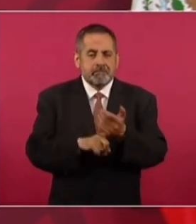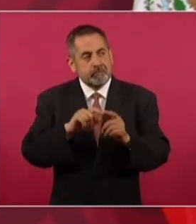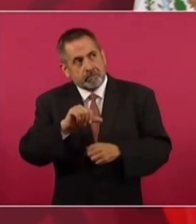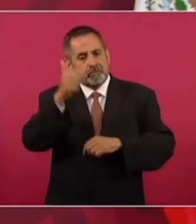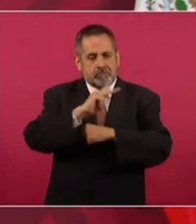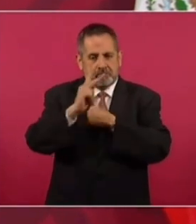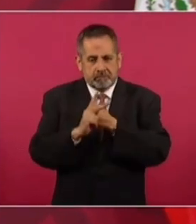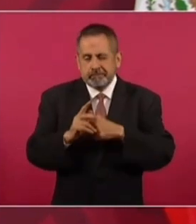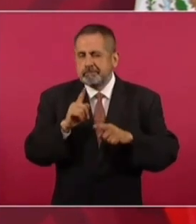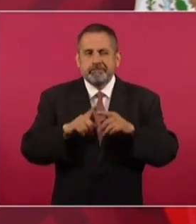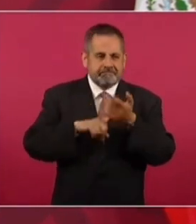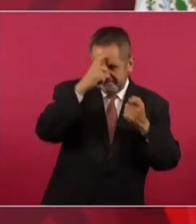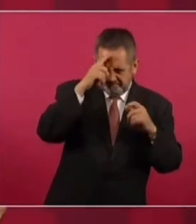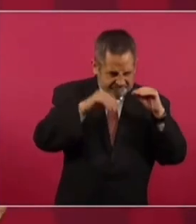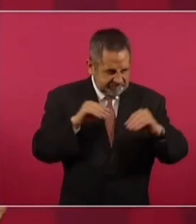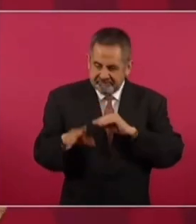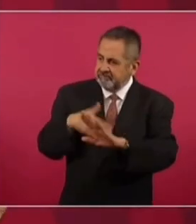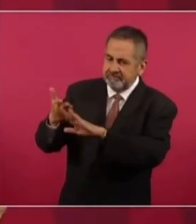desde el extranjero.